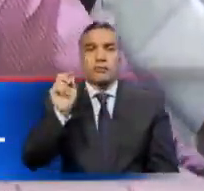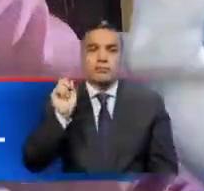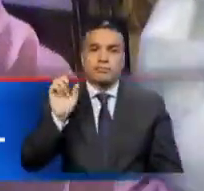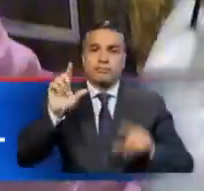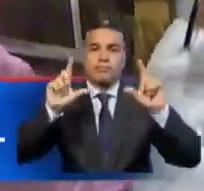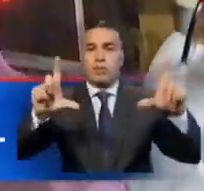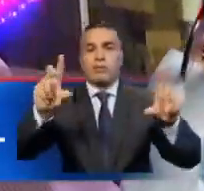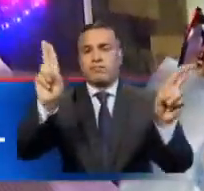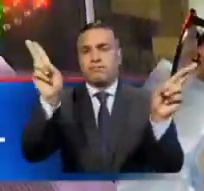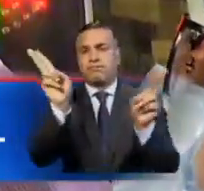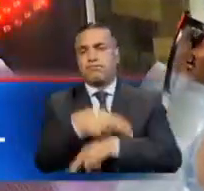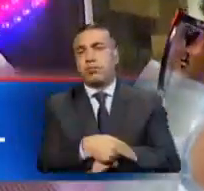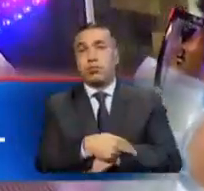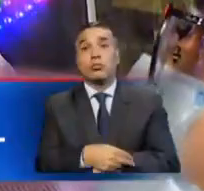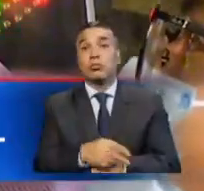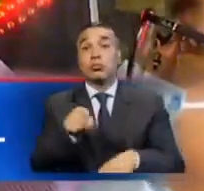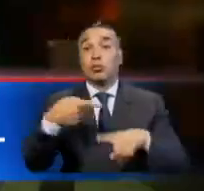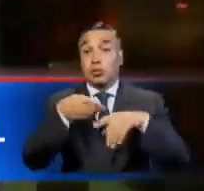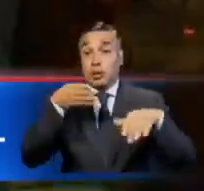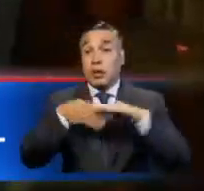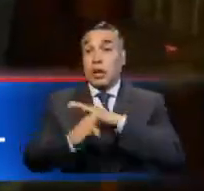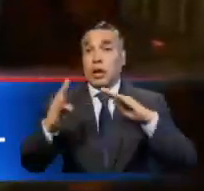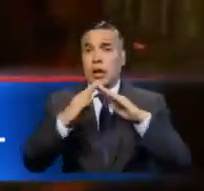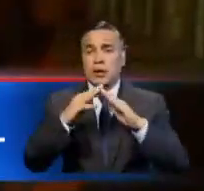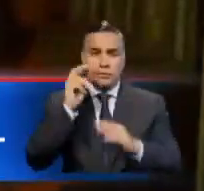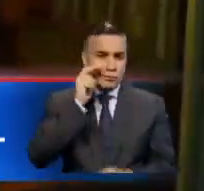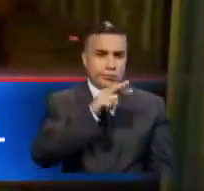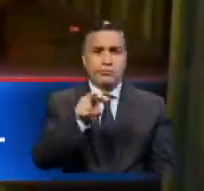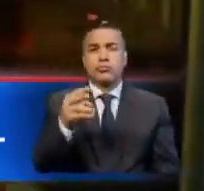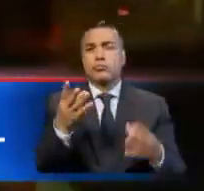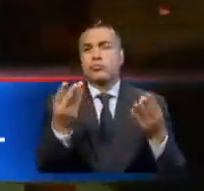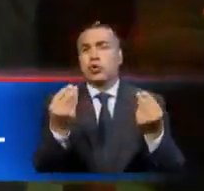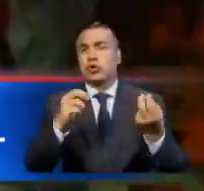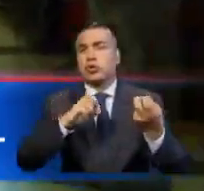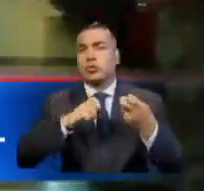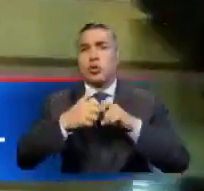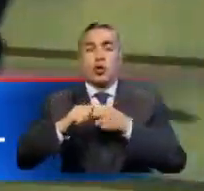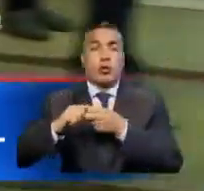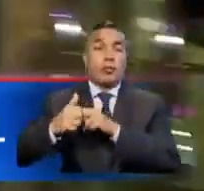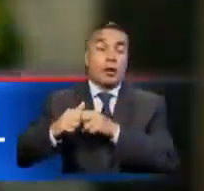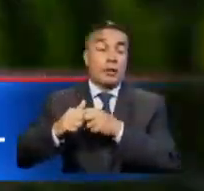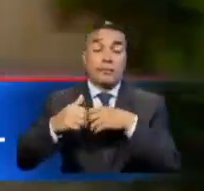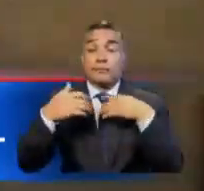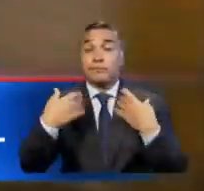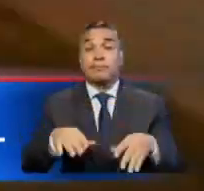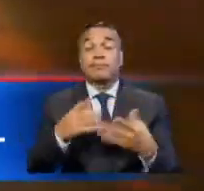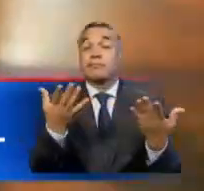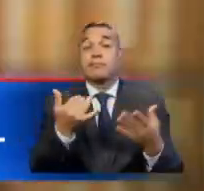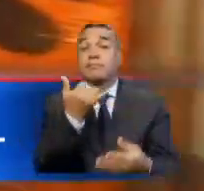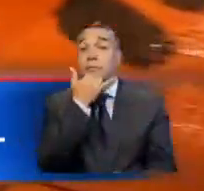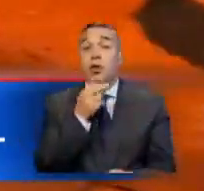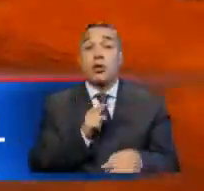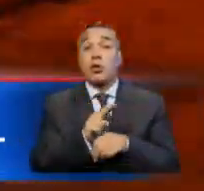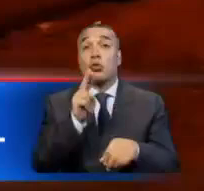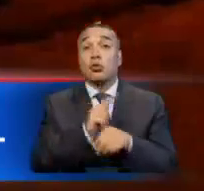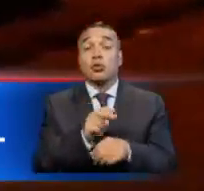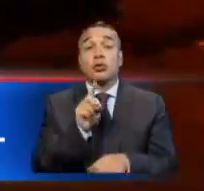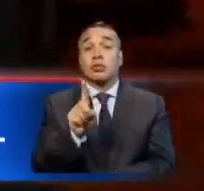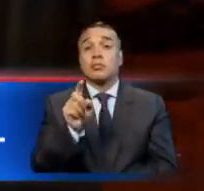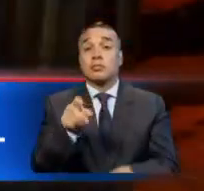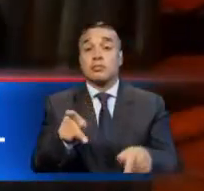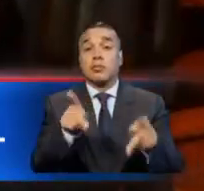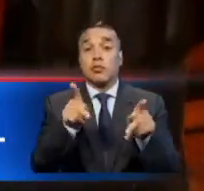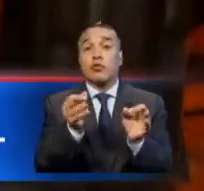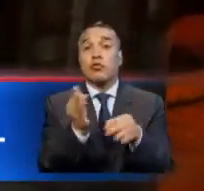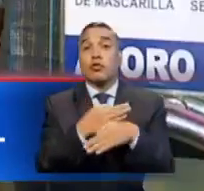clausurado, puesto que durante el allanamiento se detectaron varias irregularidades, sobre todo el mal uso que estaban dando a los